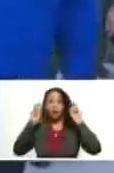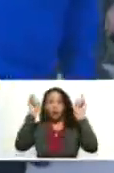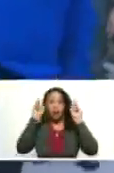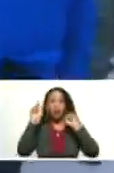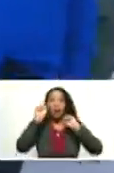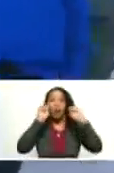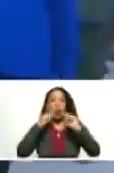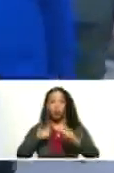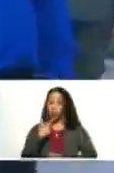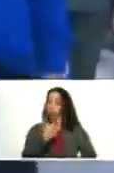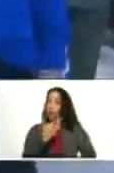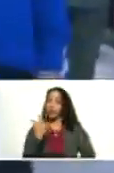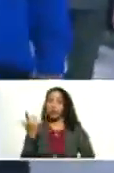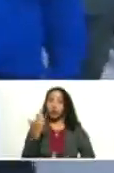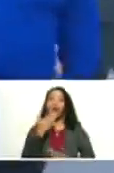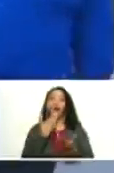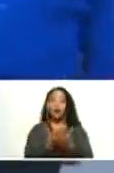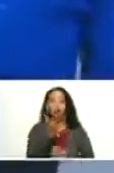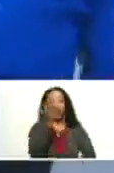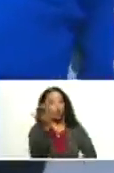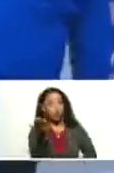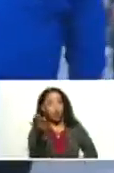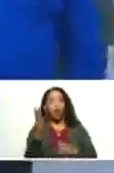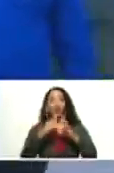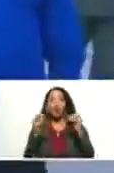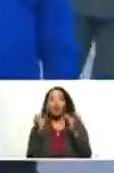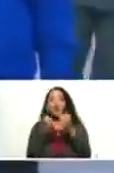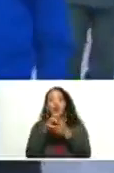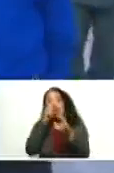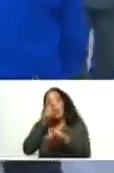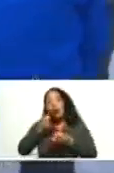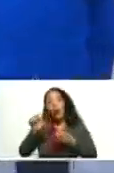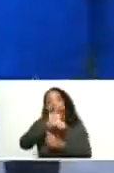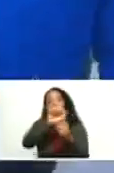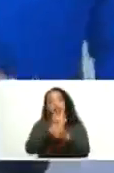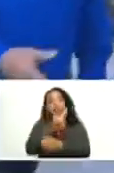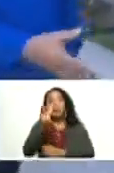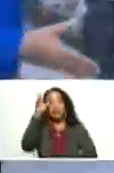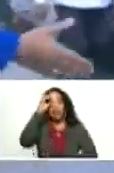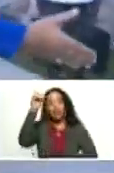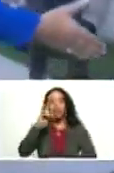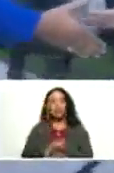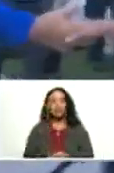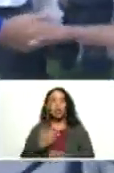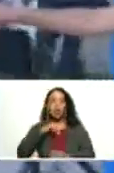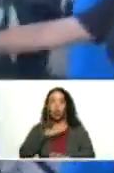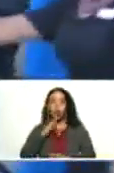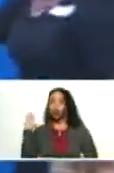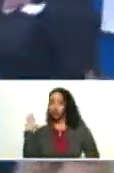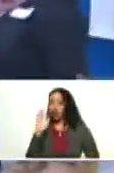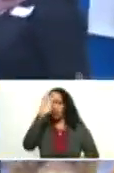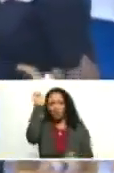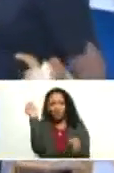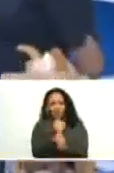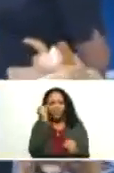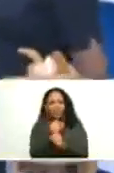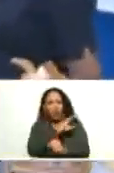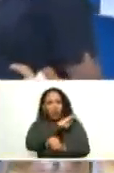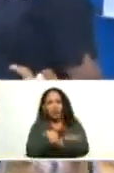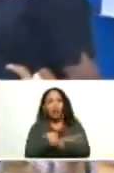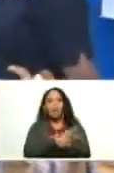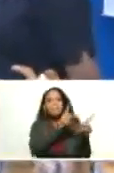decirle, presidente, que gracias a usted, a toda la banca pública nacional, nuestra vicepresidenta Delcy Rodríguez, hemos venido activando con mucha fuerza el Plan